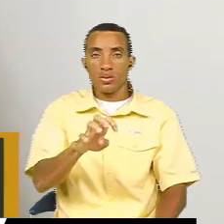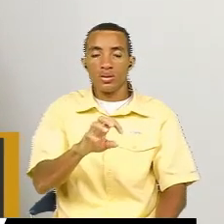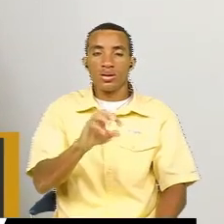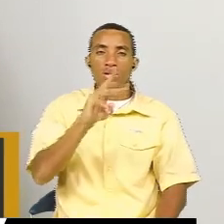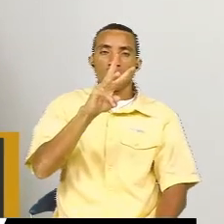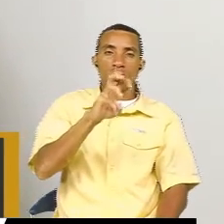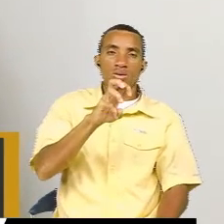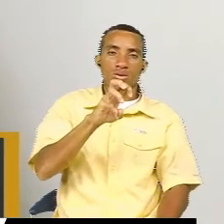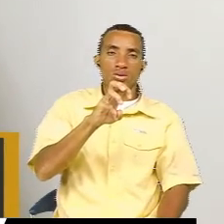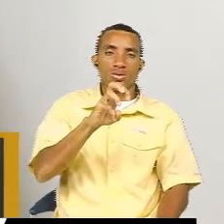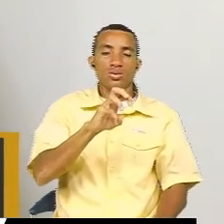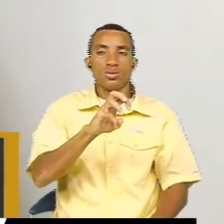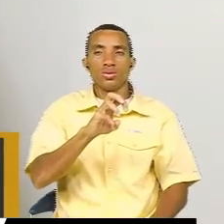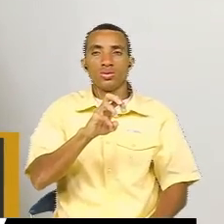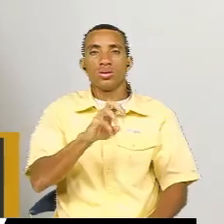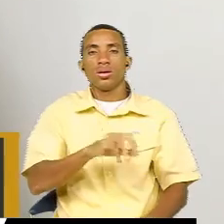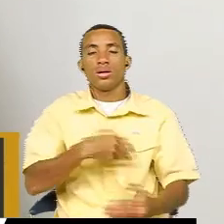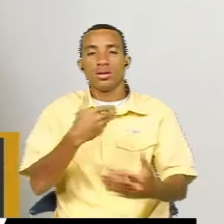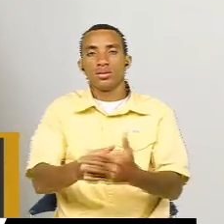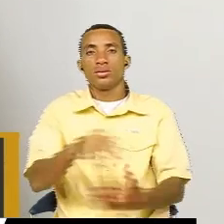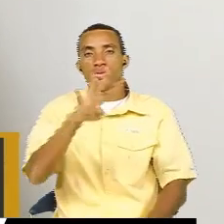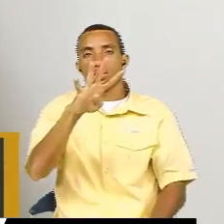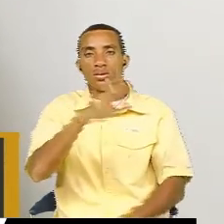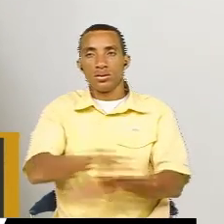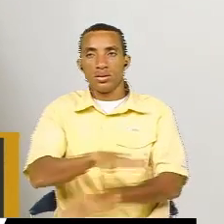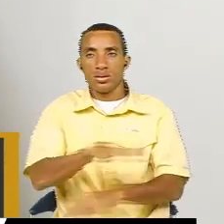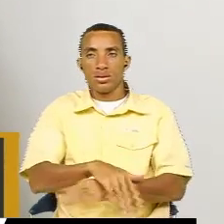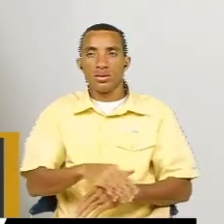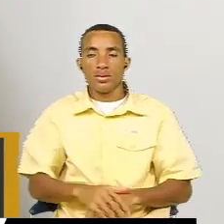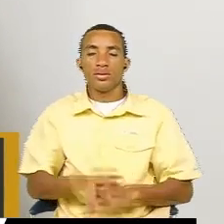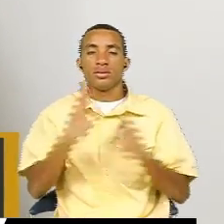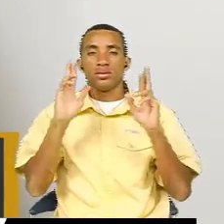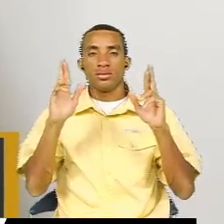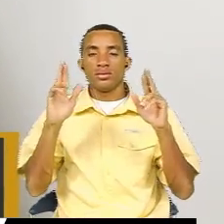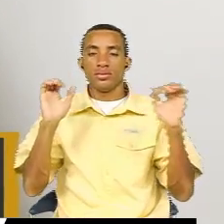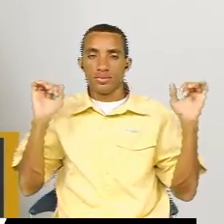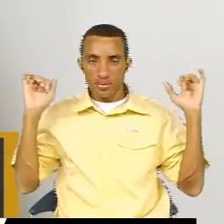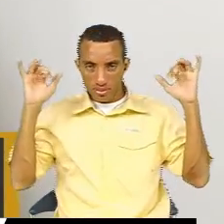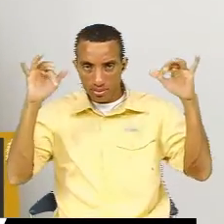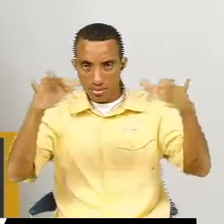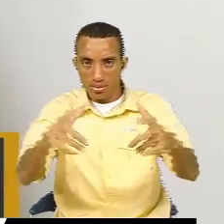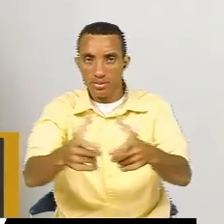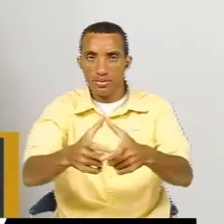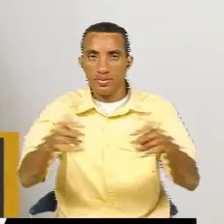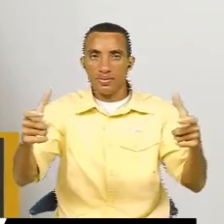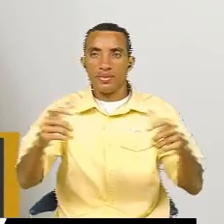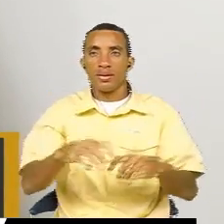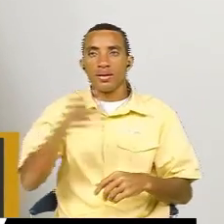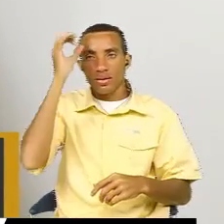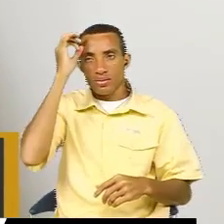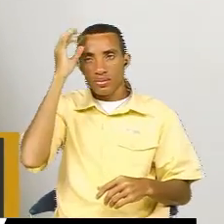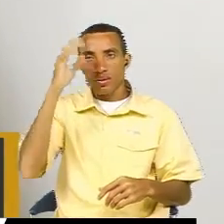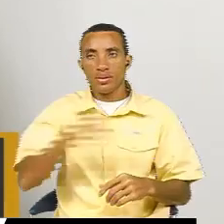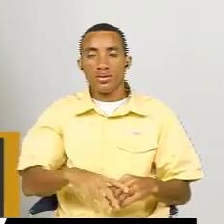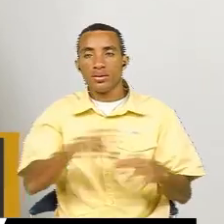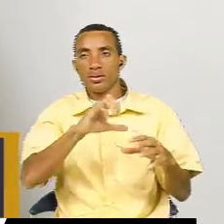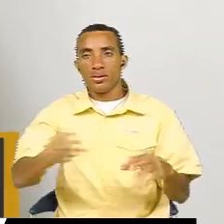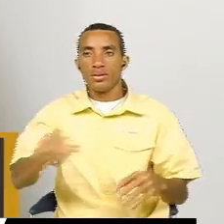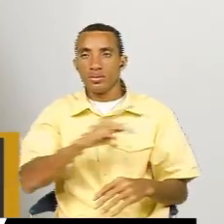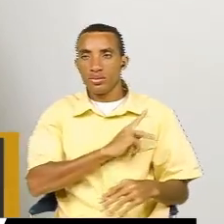a 4 de la tarde. Esperamos una asistencia importante, ya que estamos a punto de perder nosotros la personería